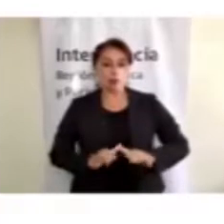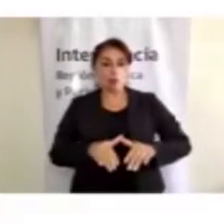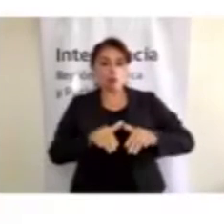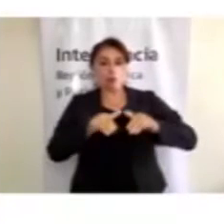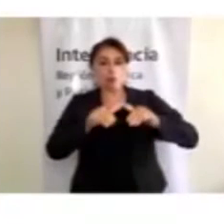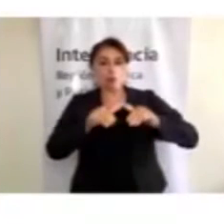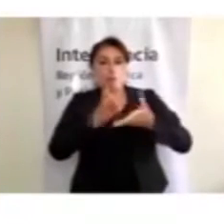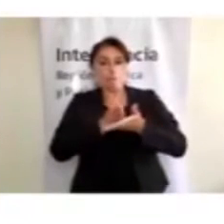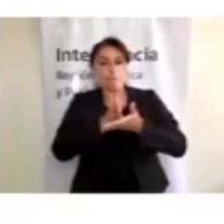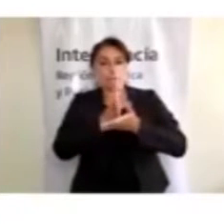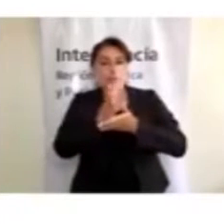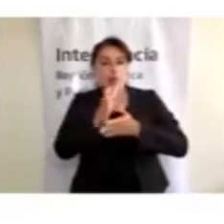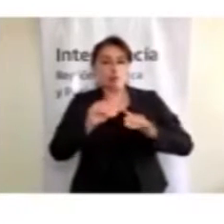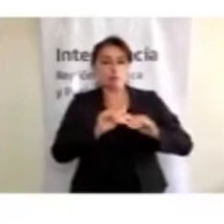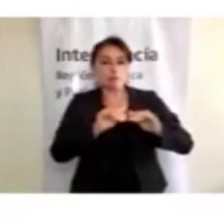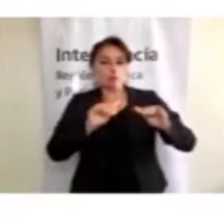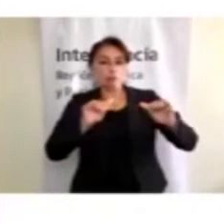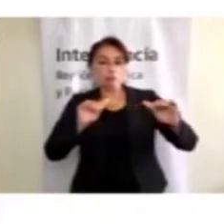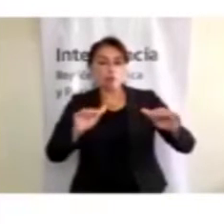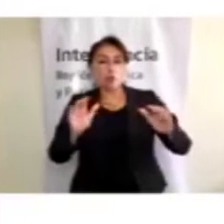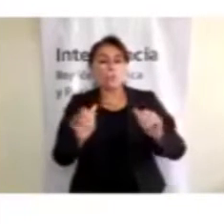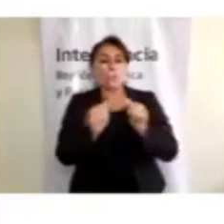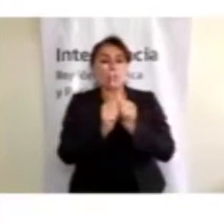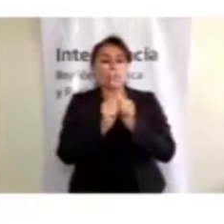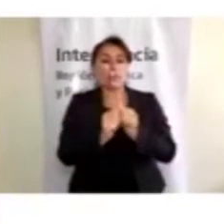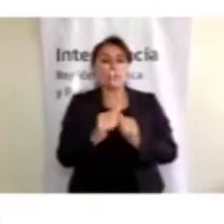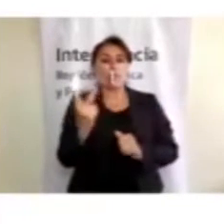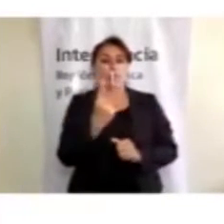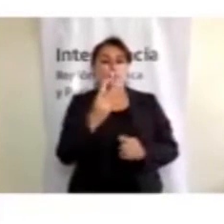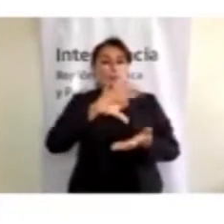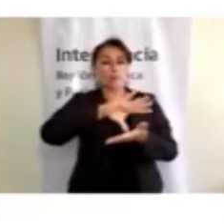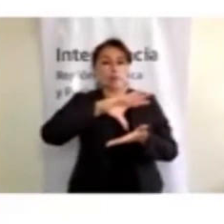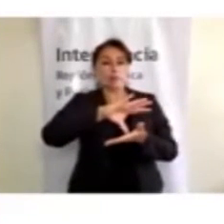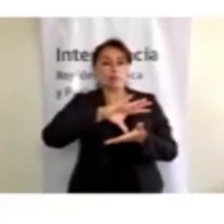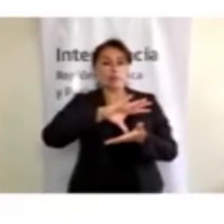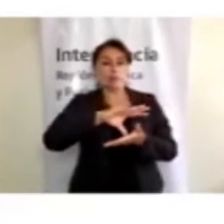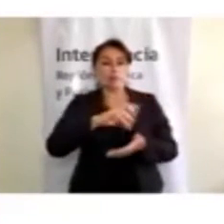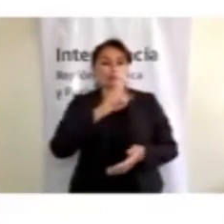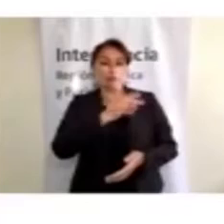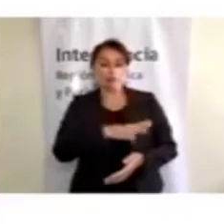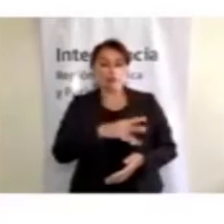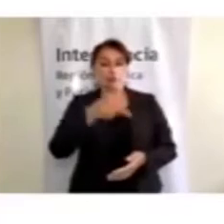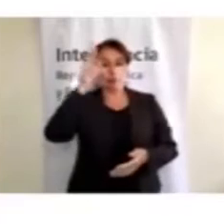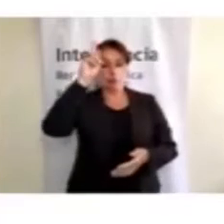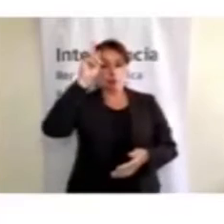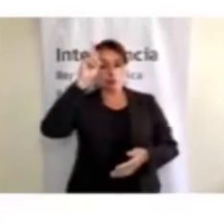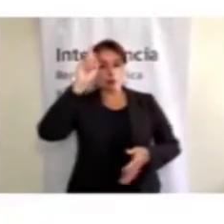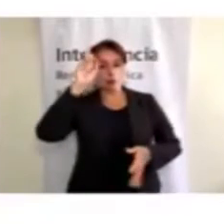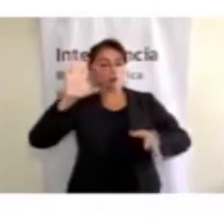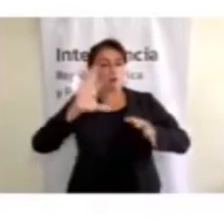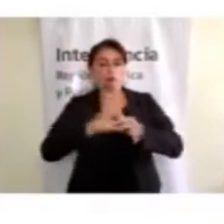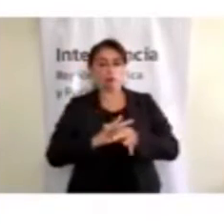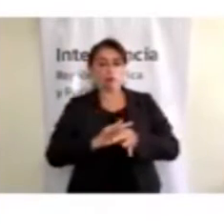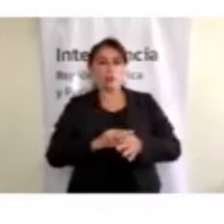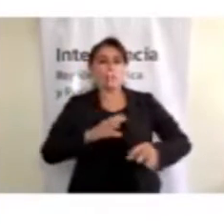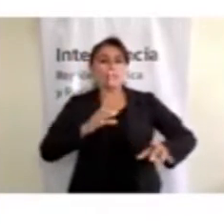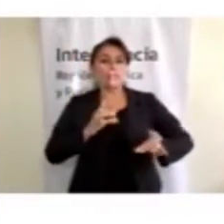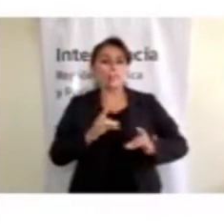también porque ambos países hoy se encuentran unidos en el dolor y en los desafíos que ha impuesto en